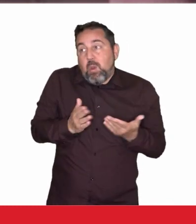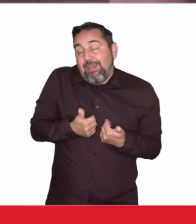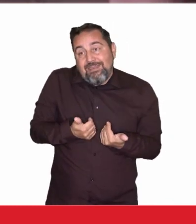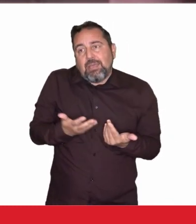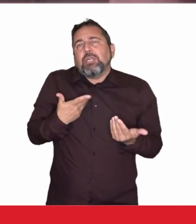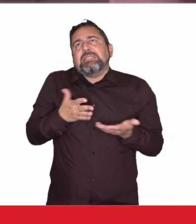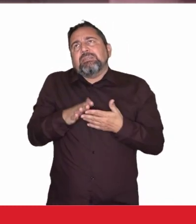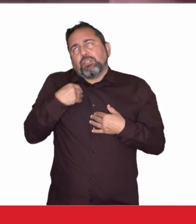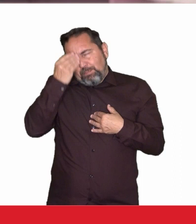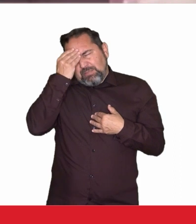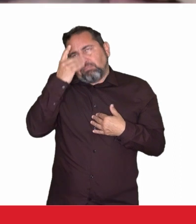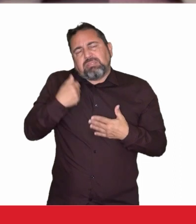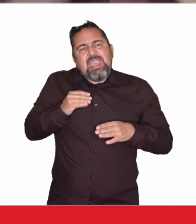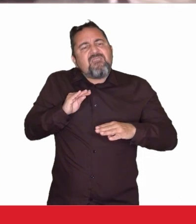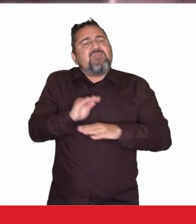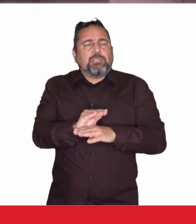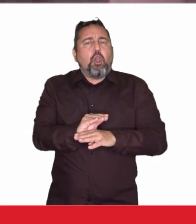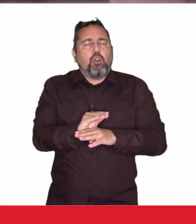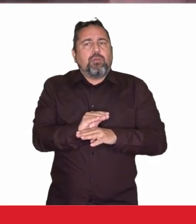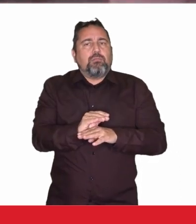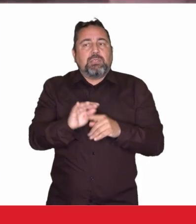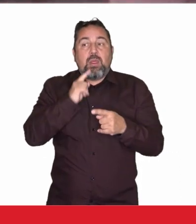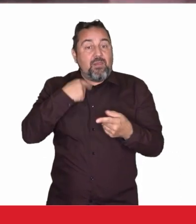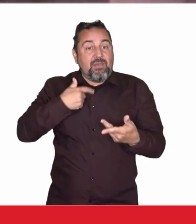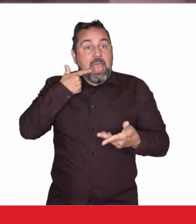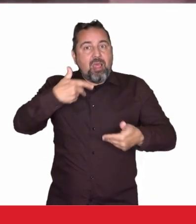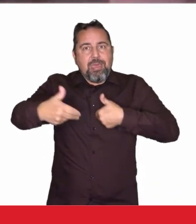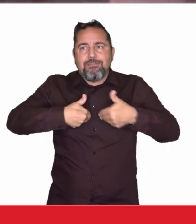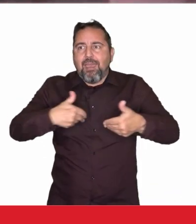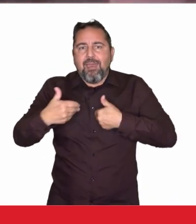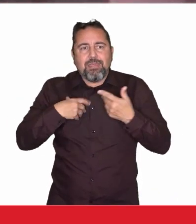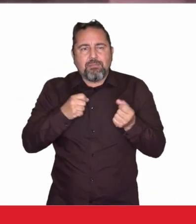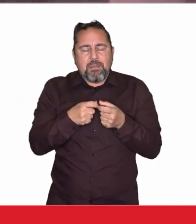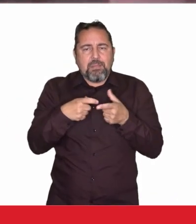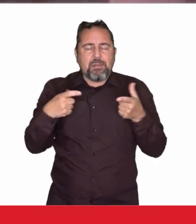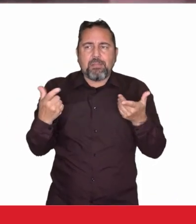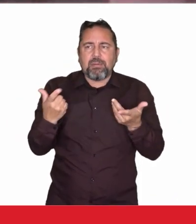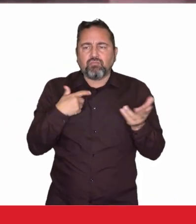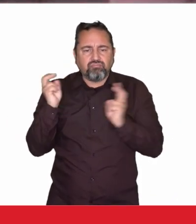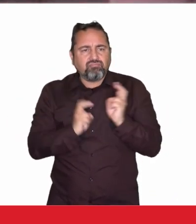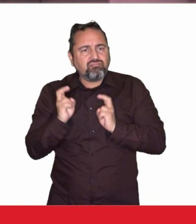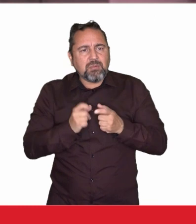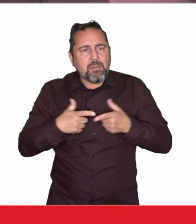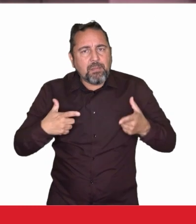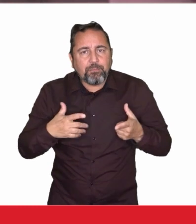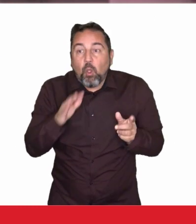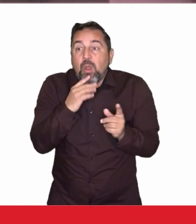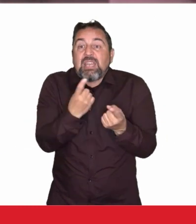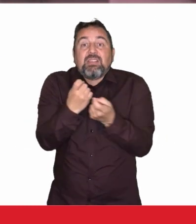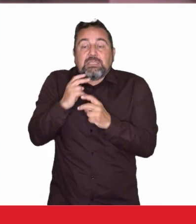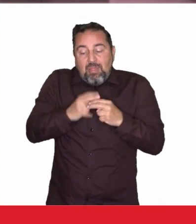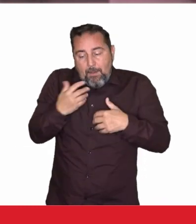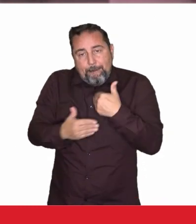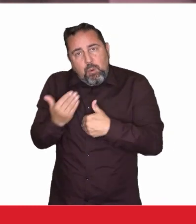espacio, entonces pienso en invertir, porque está incrementando la demanda. ¿Vale?